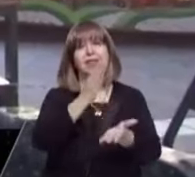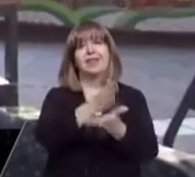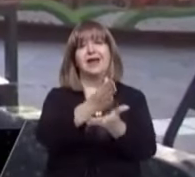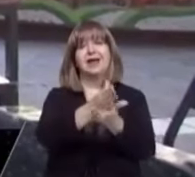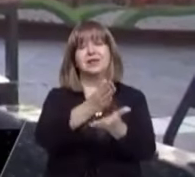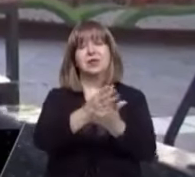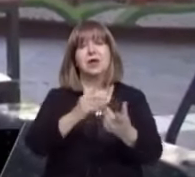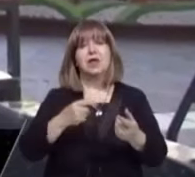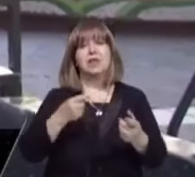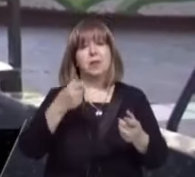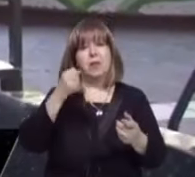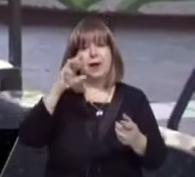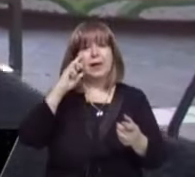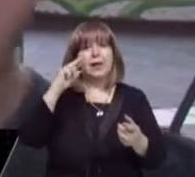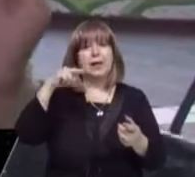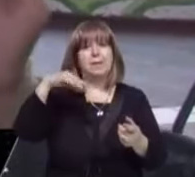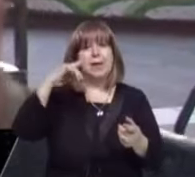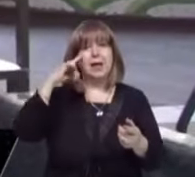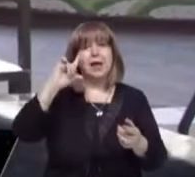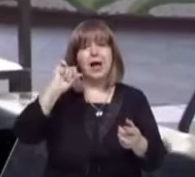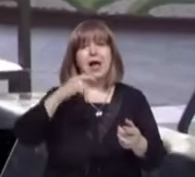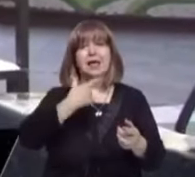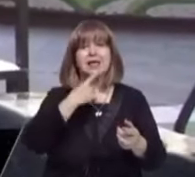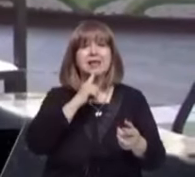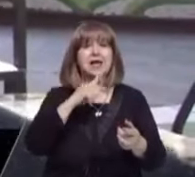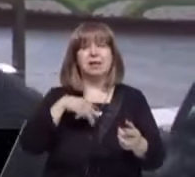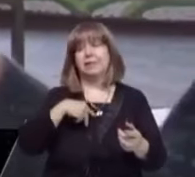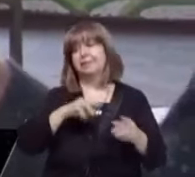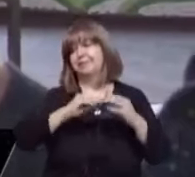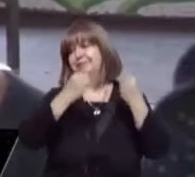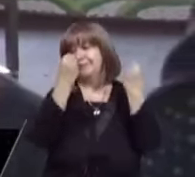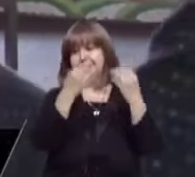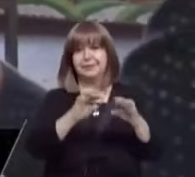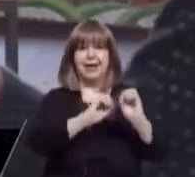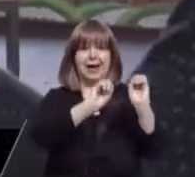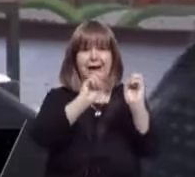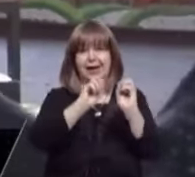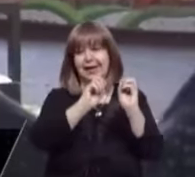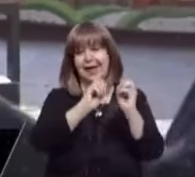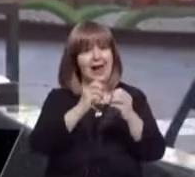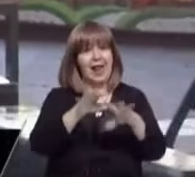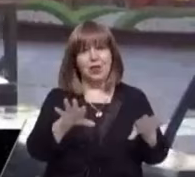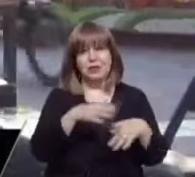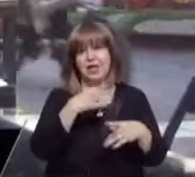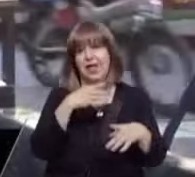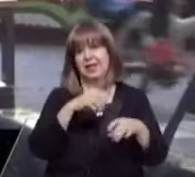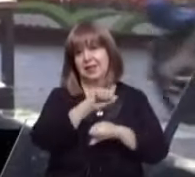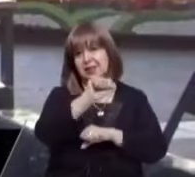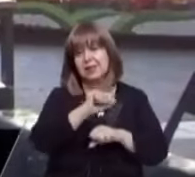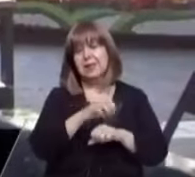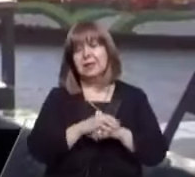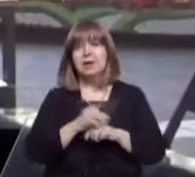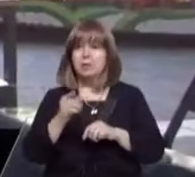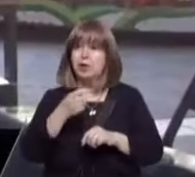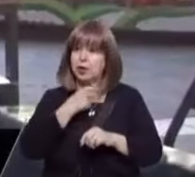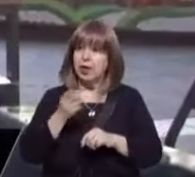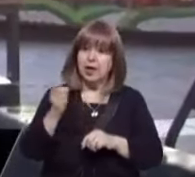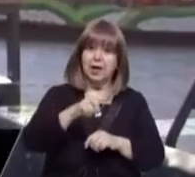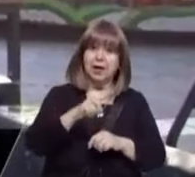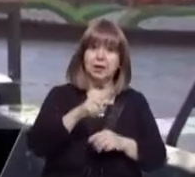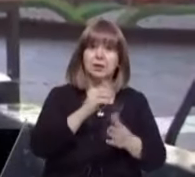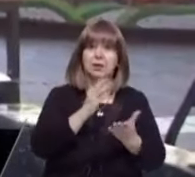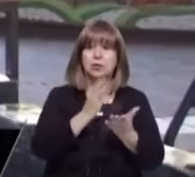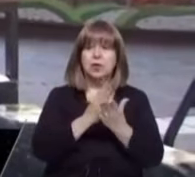después estudié Criminalística. ¿Y no lo terminaste? No, no. ¿Y pensás en volver a otra carrera, esas mismas? Quizás.